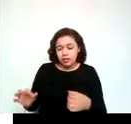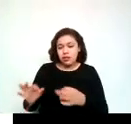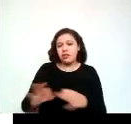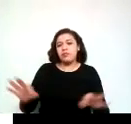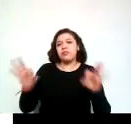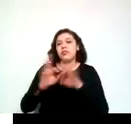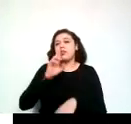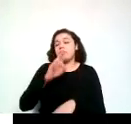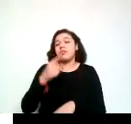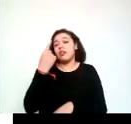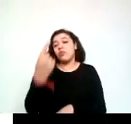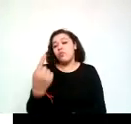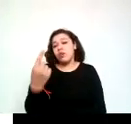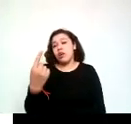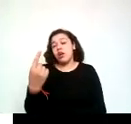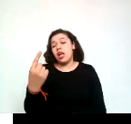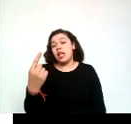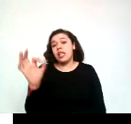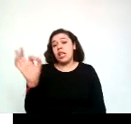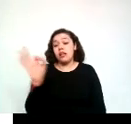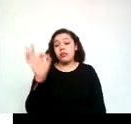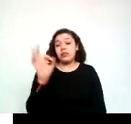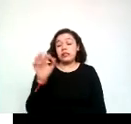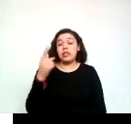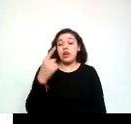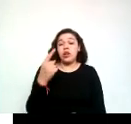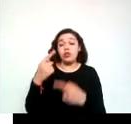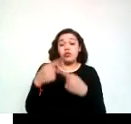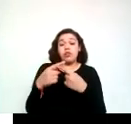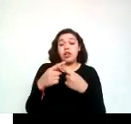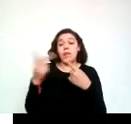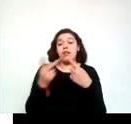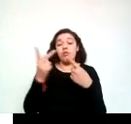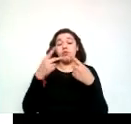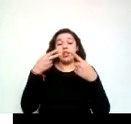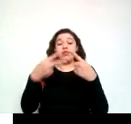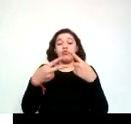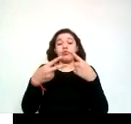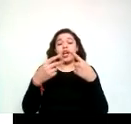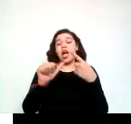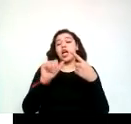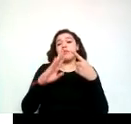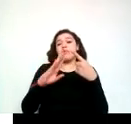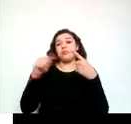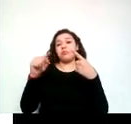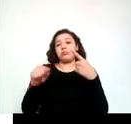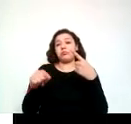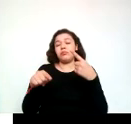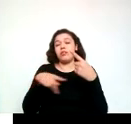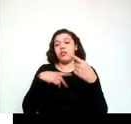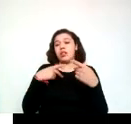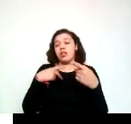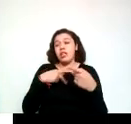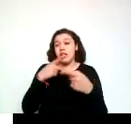una de las opciones. Si contestan en una misma pregunta dos o más opciones, entonces el cuestionario completo